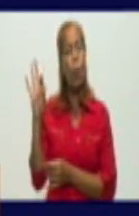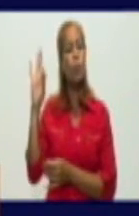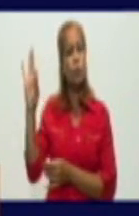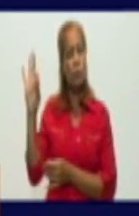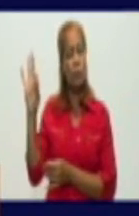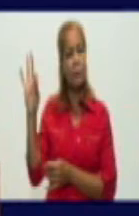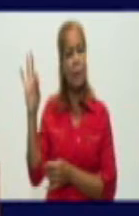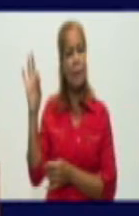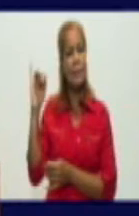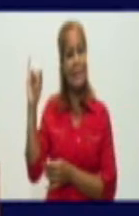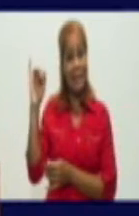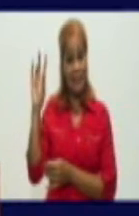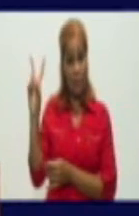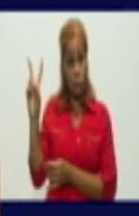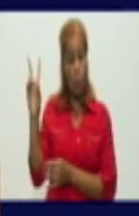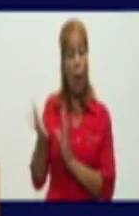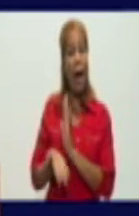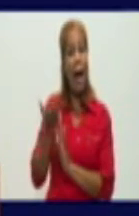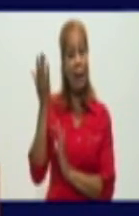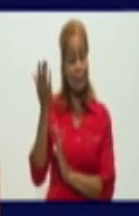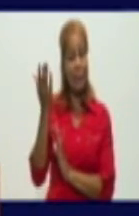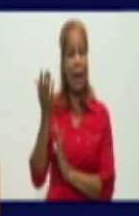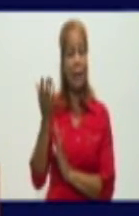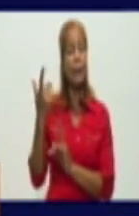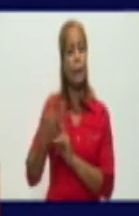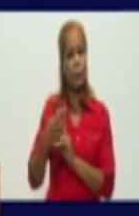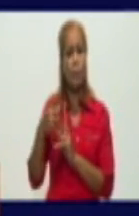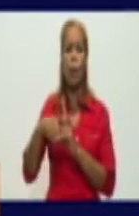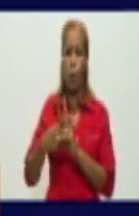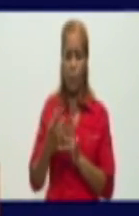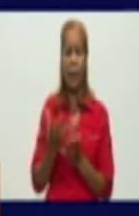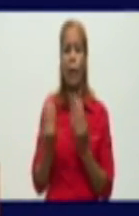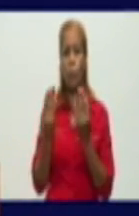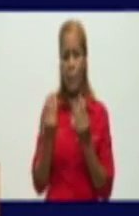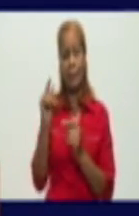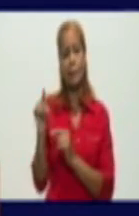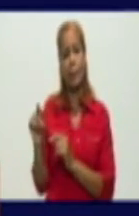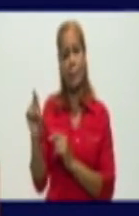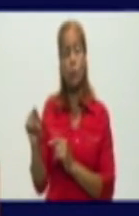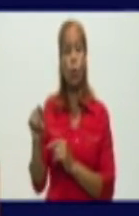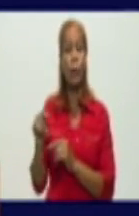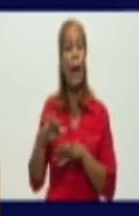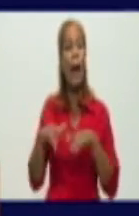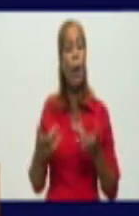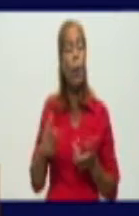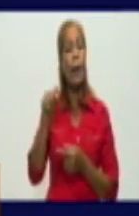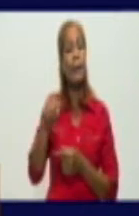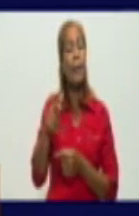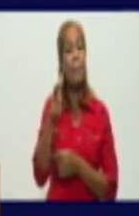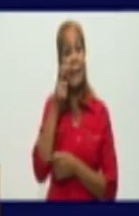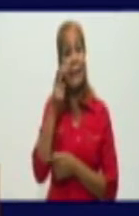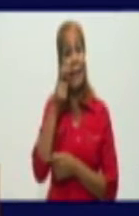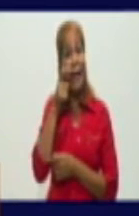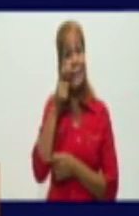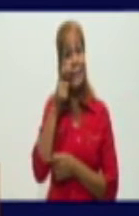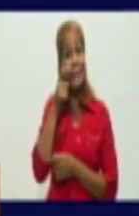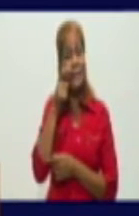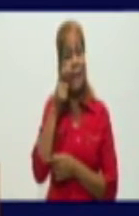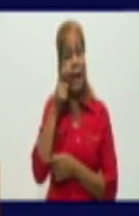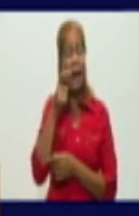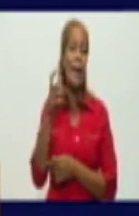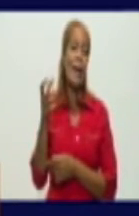altas. Tenemos recuperados 6.391 pacientes ya. Estamos reportando en vigilancia intensiva en